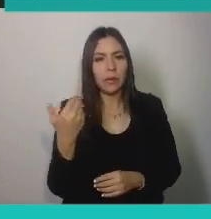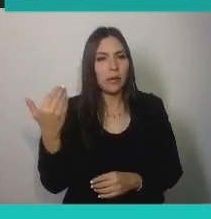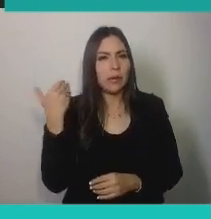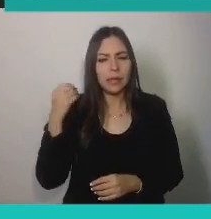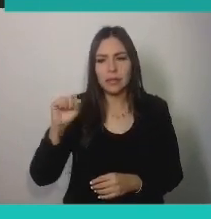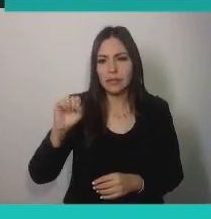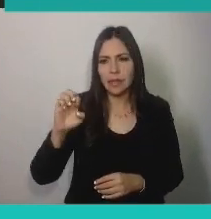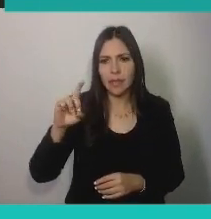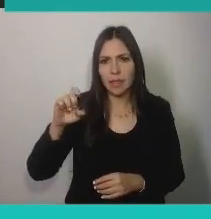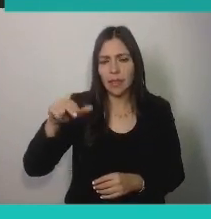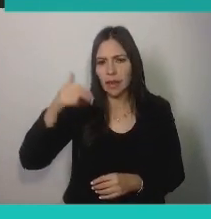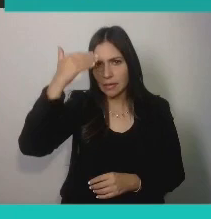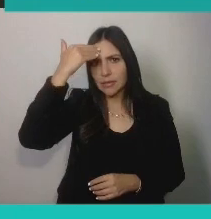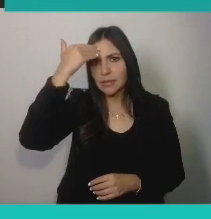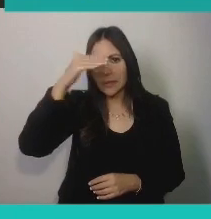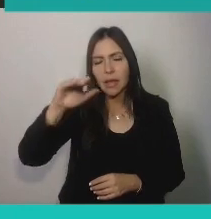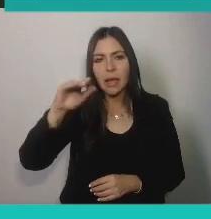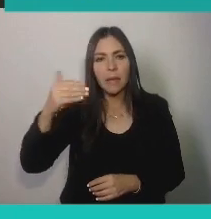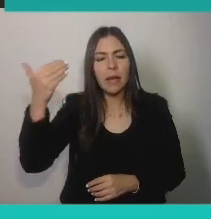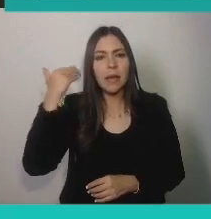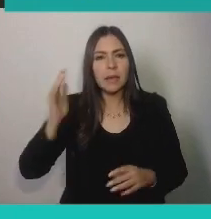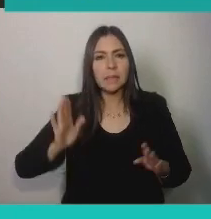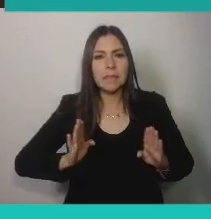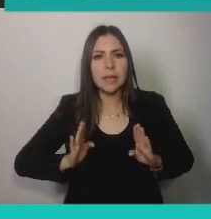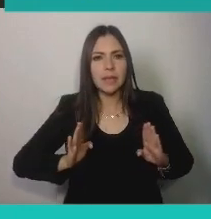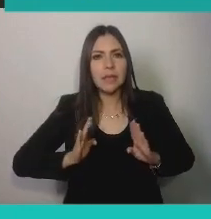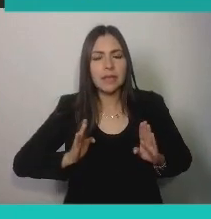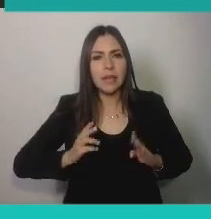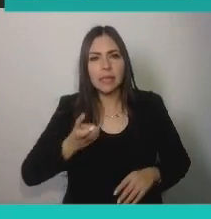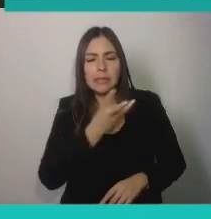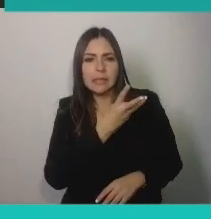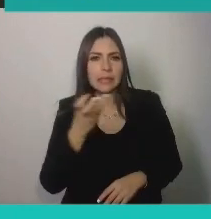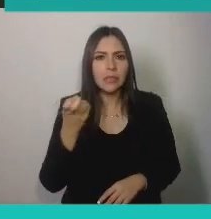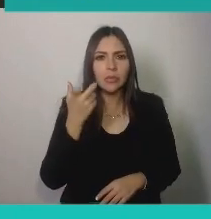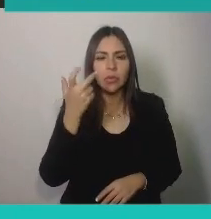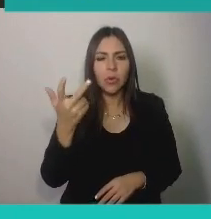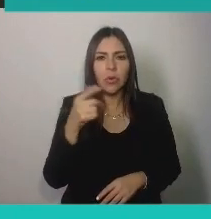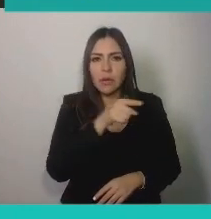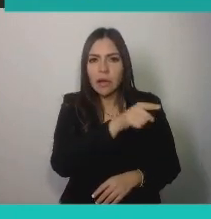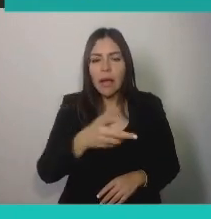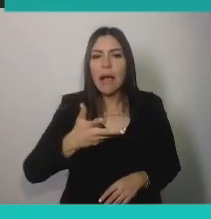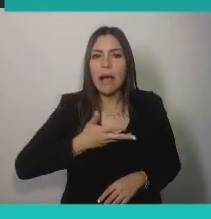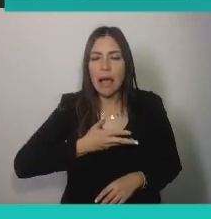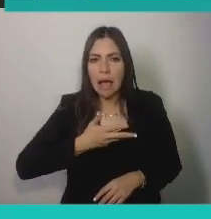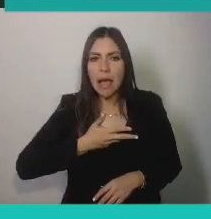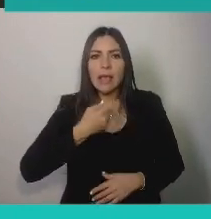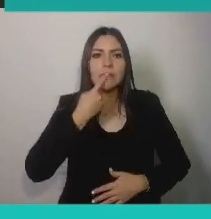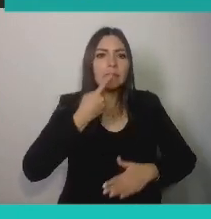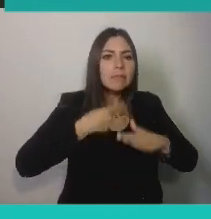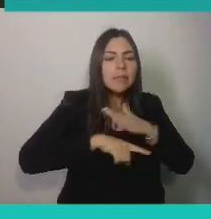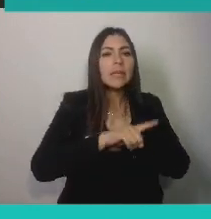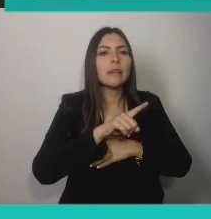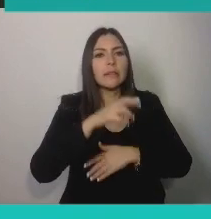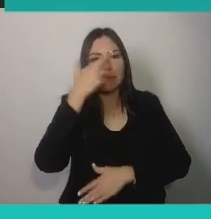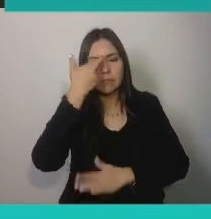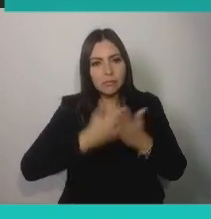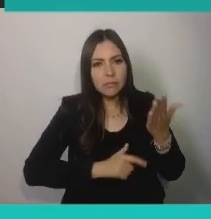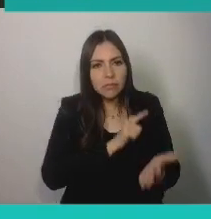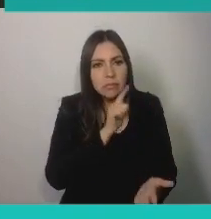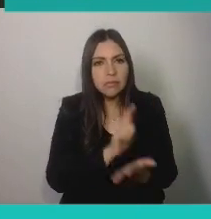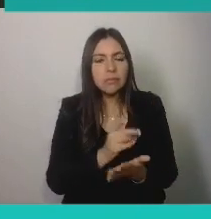308 militares acusados de cometer diversos delitos y perpetrar violaciones a derechos humanos. De